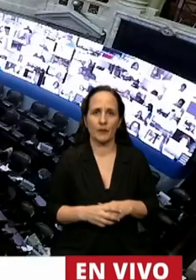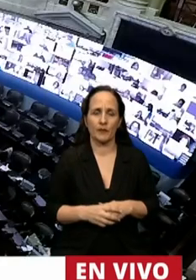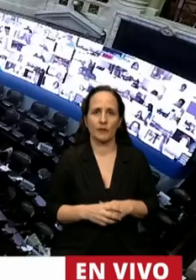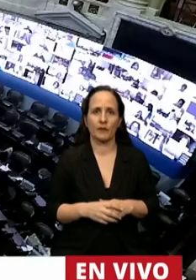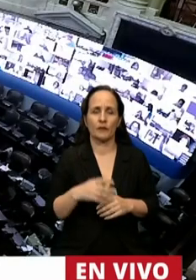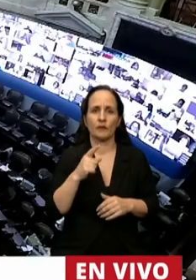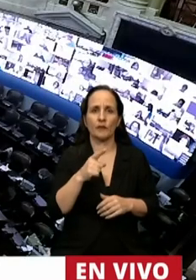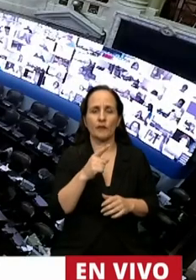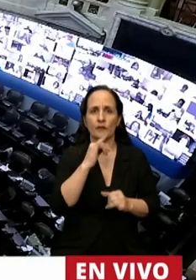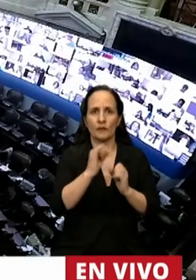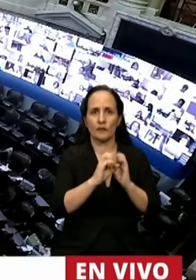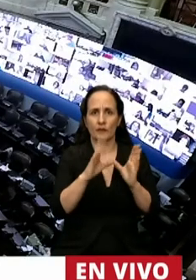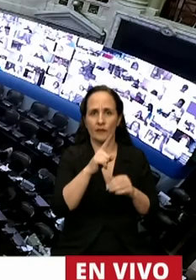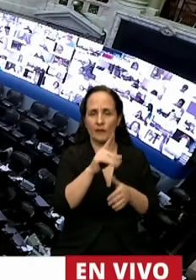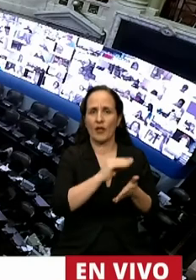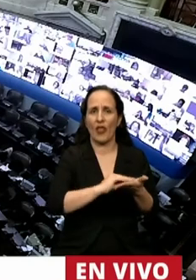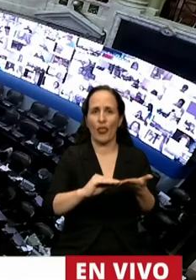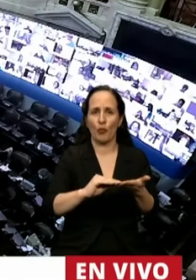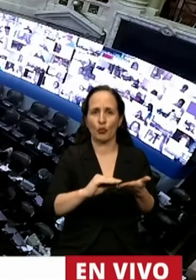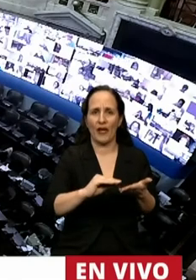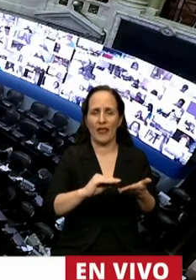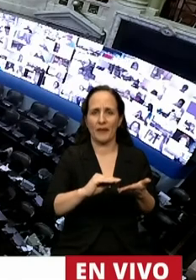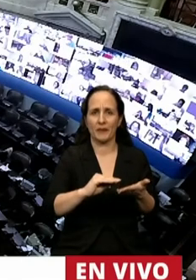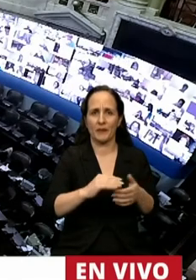para aclarar el sentido del voto de la diputada